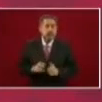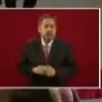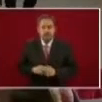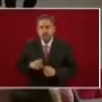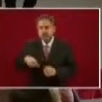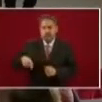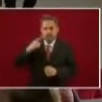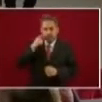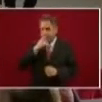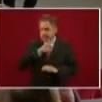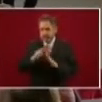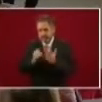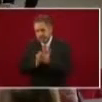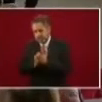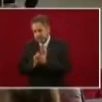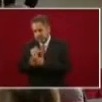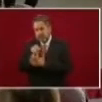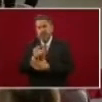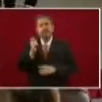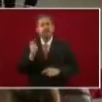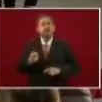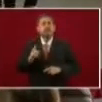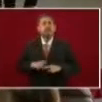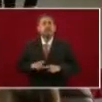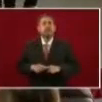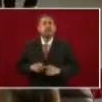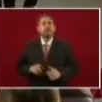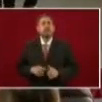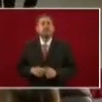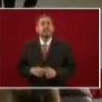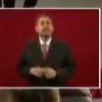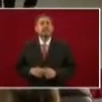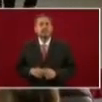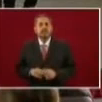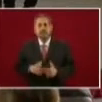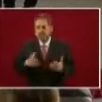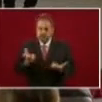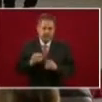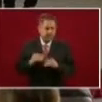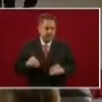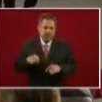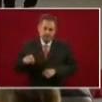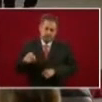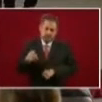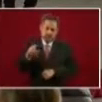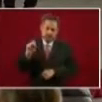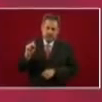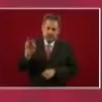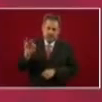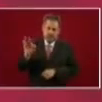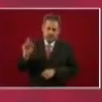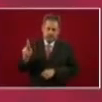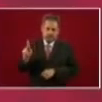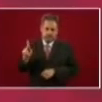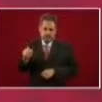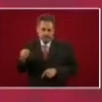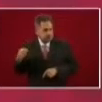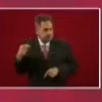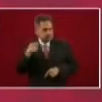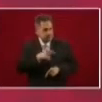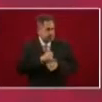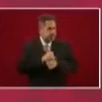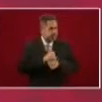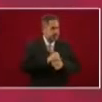decidió que éste actúe la secretaría de la función pública que se